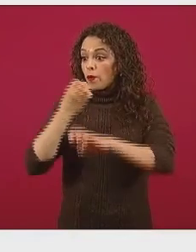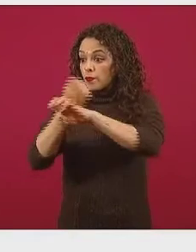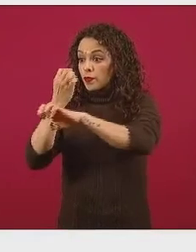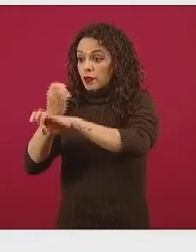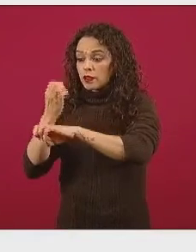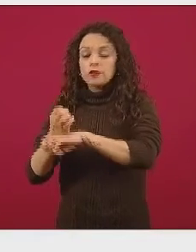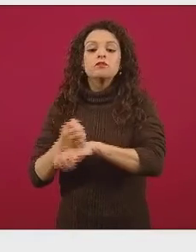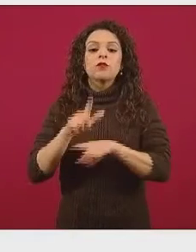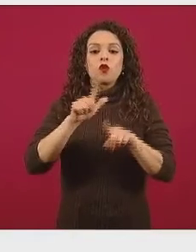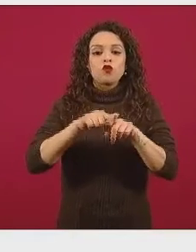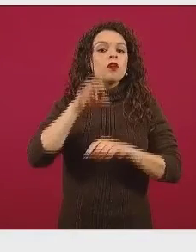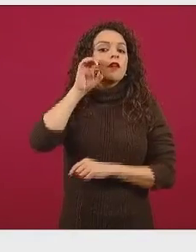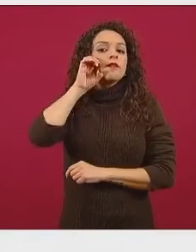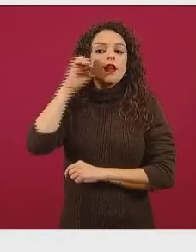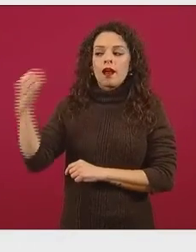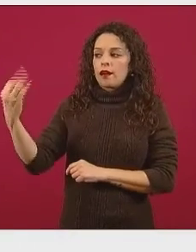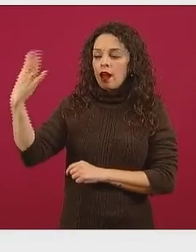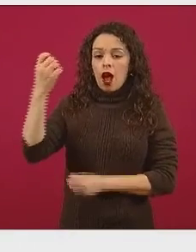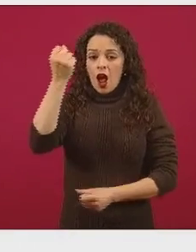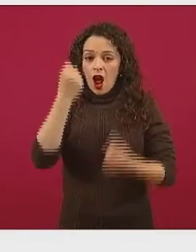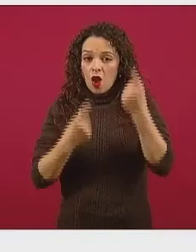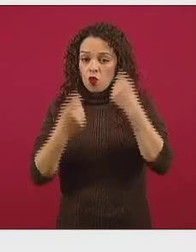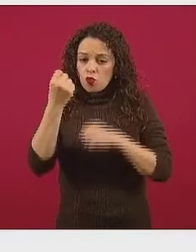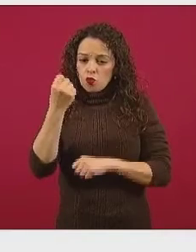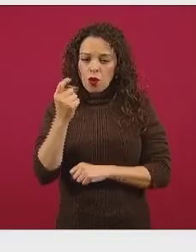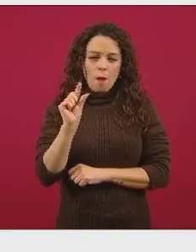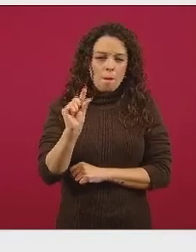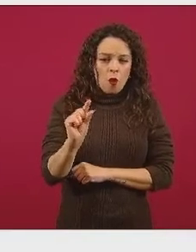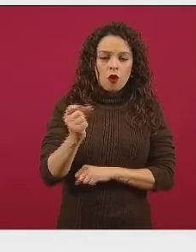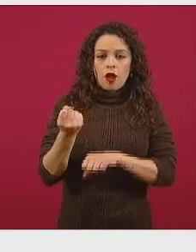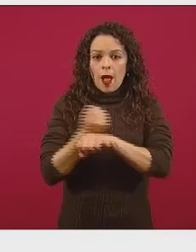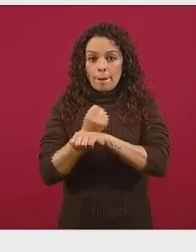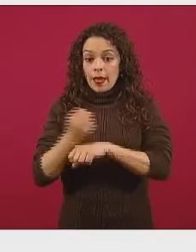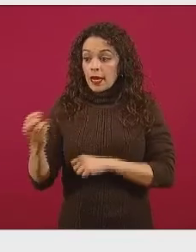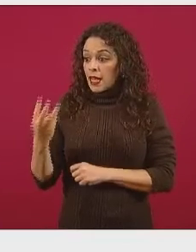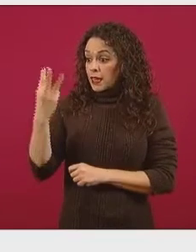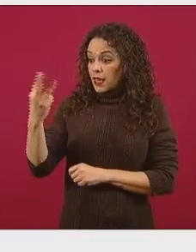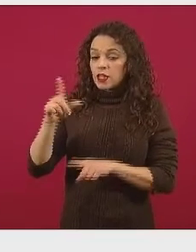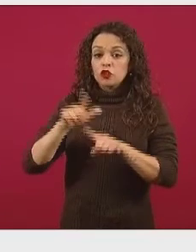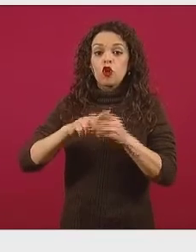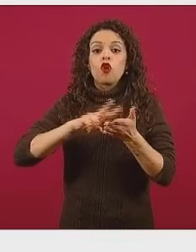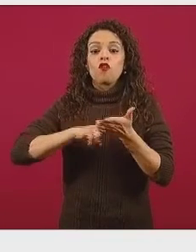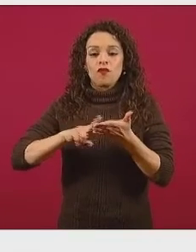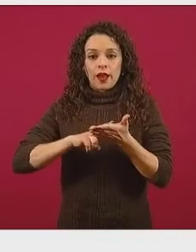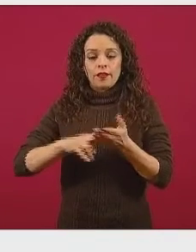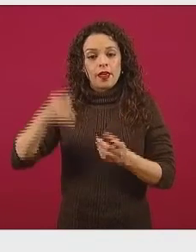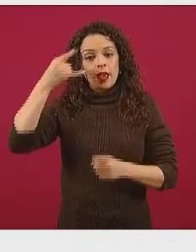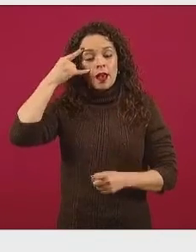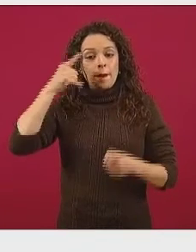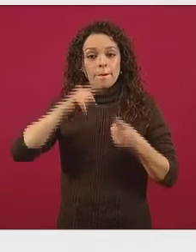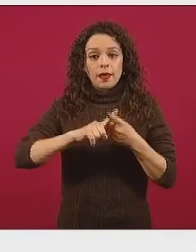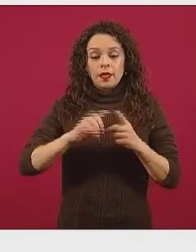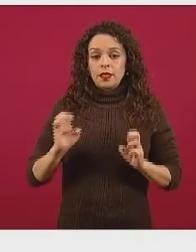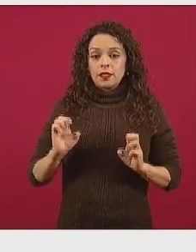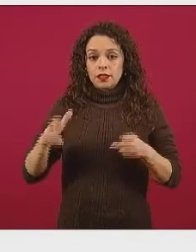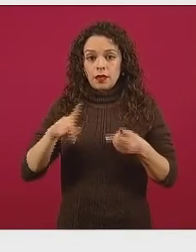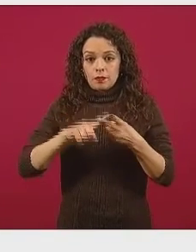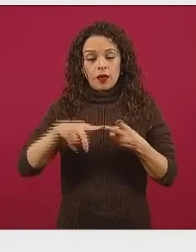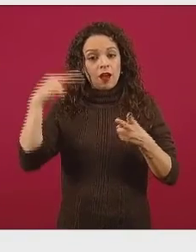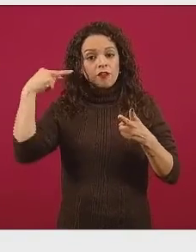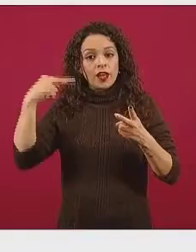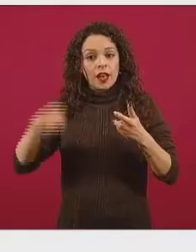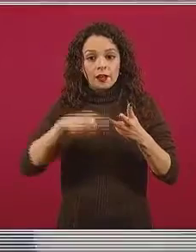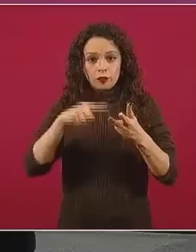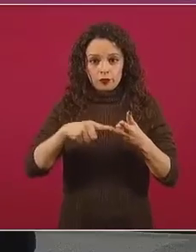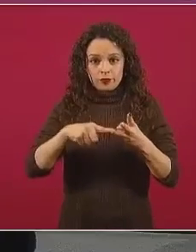naranja, algunos pocos en amarillo y 3 en verde, en el orden de aparición: Campeche, Chiapas y Veracruz.